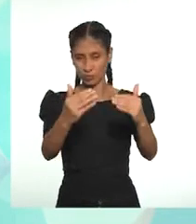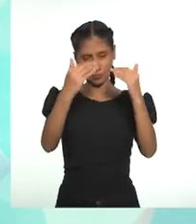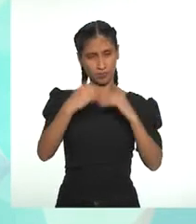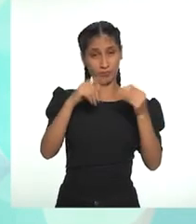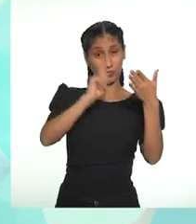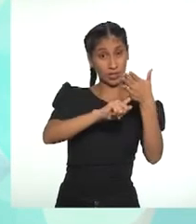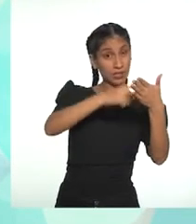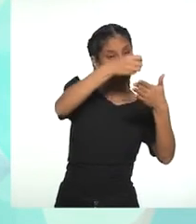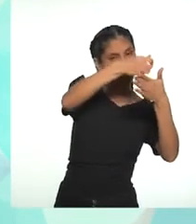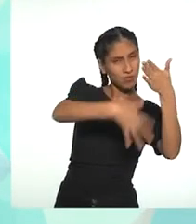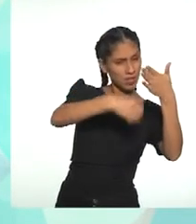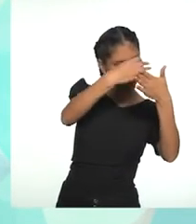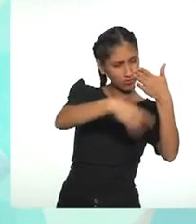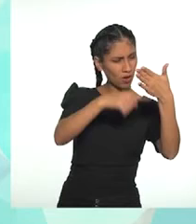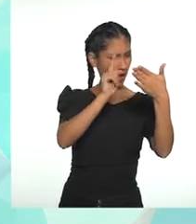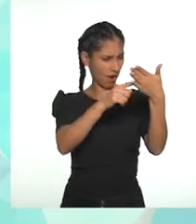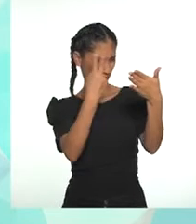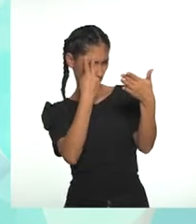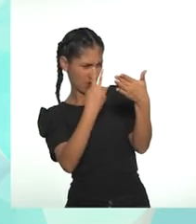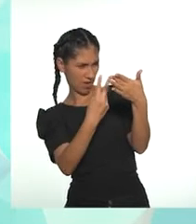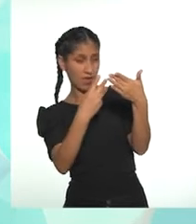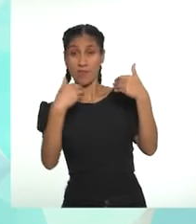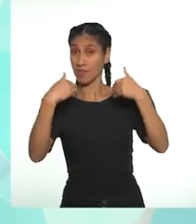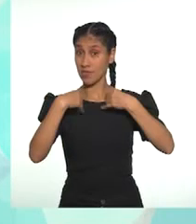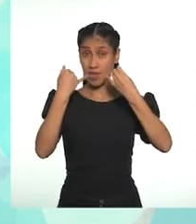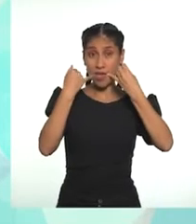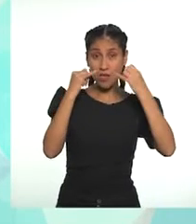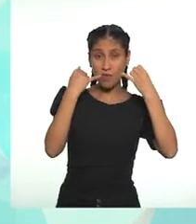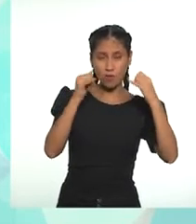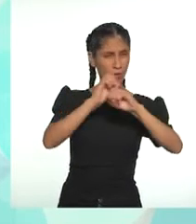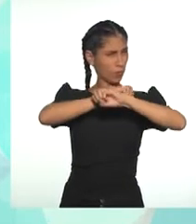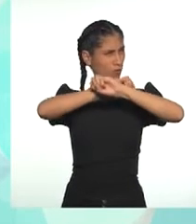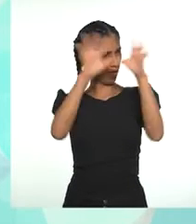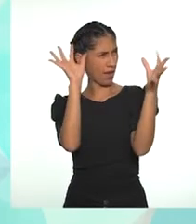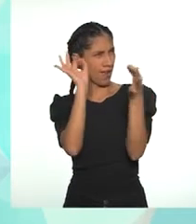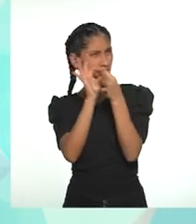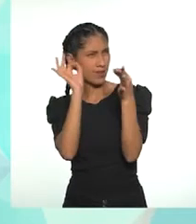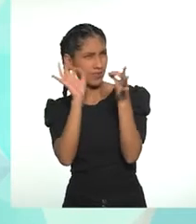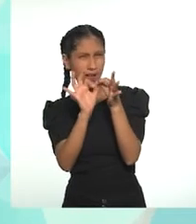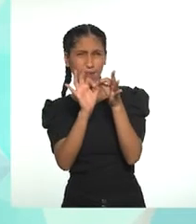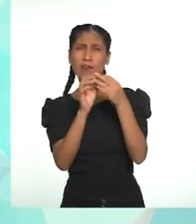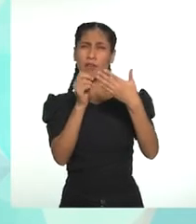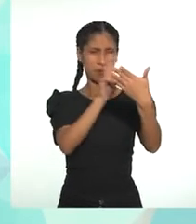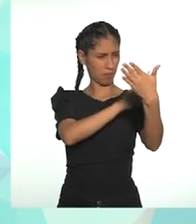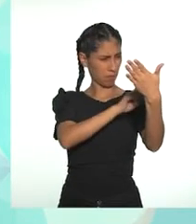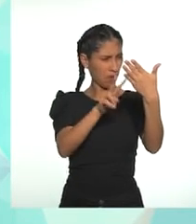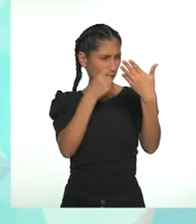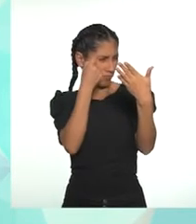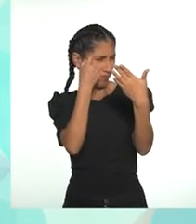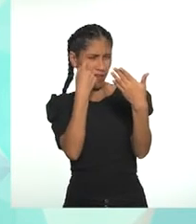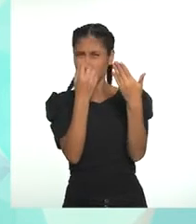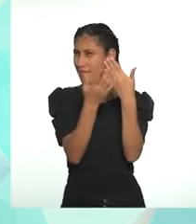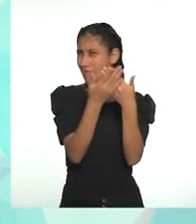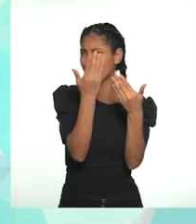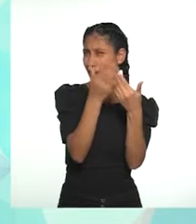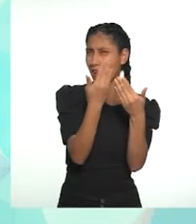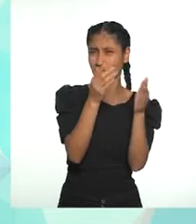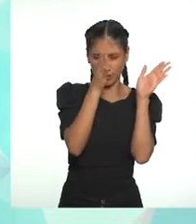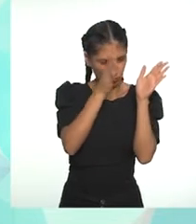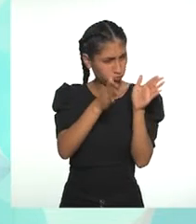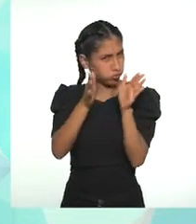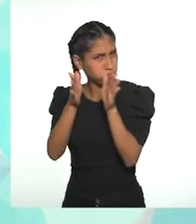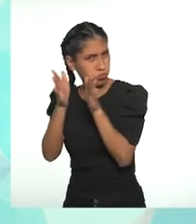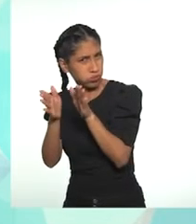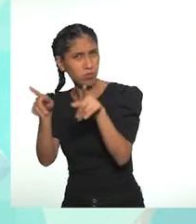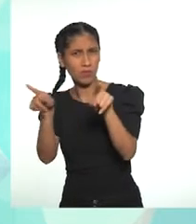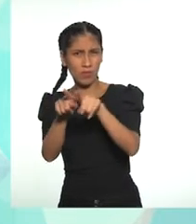Este texto presenta información clara y precisa, con un lenguaje sencillo, siguiendo un orden y